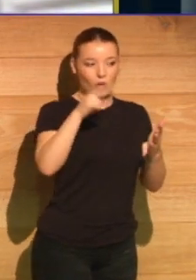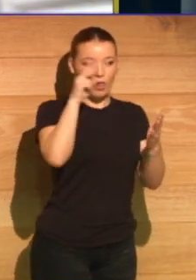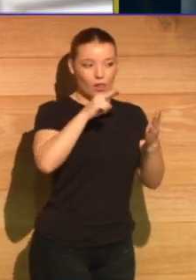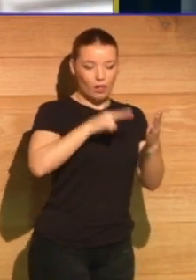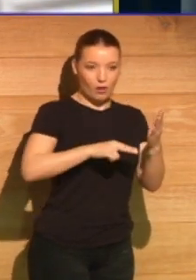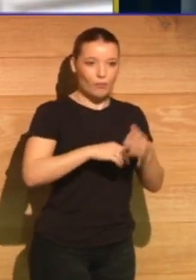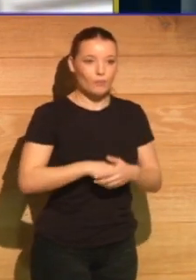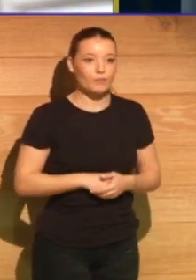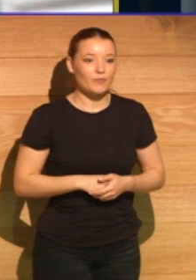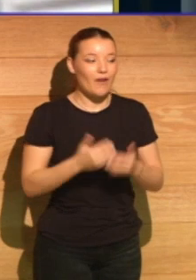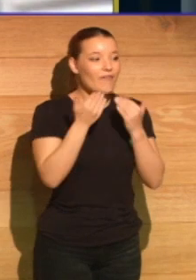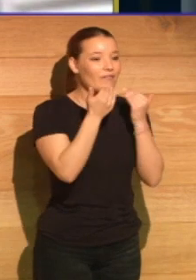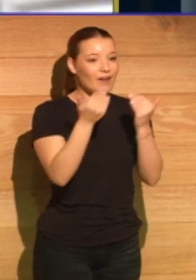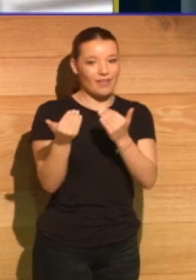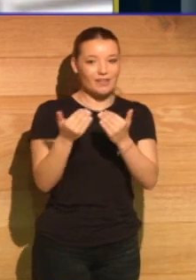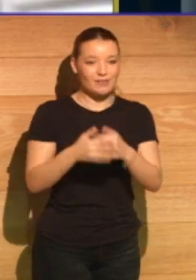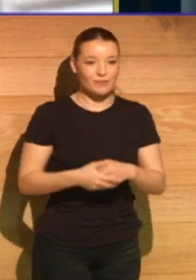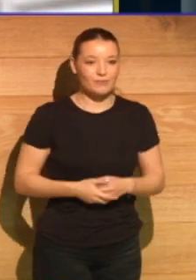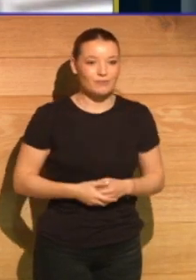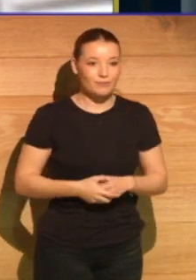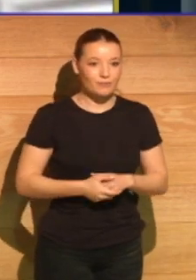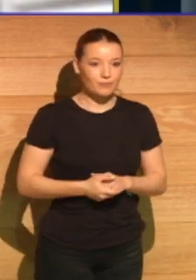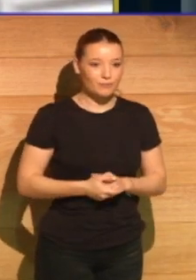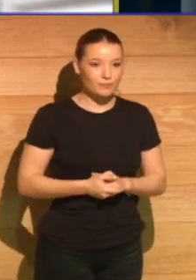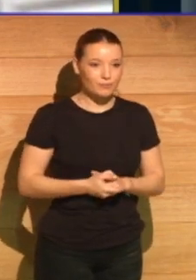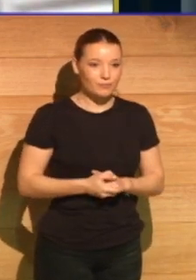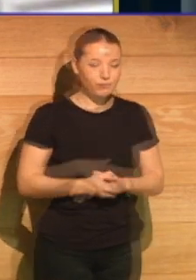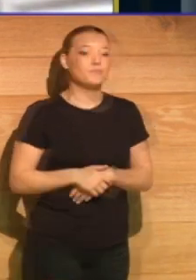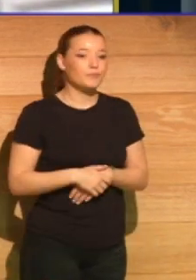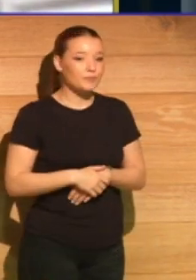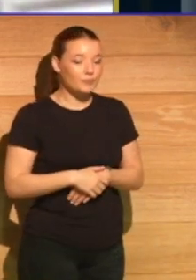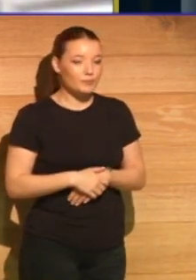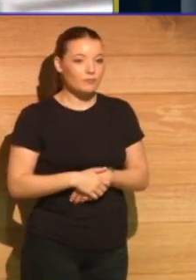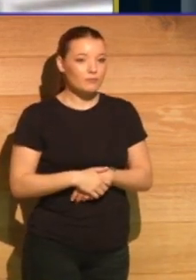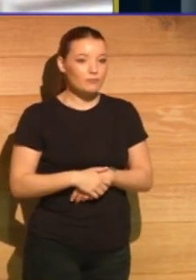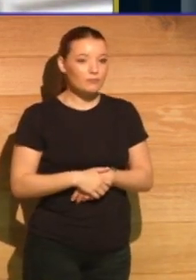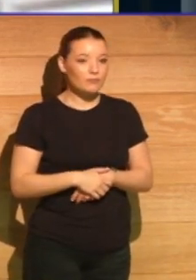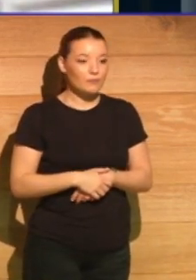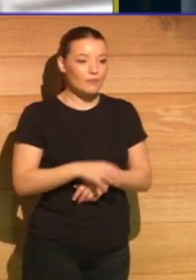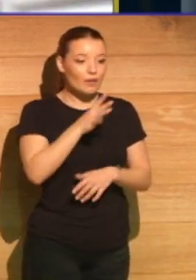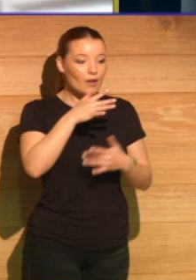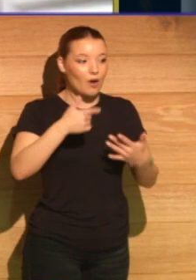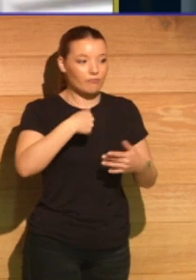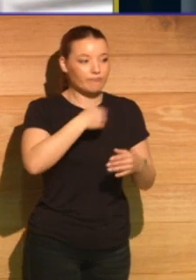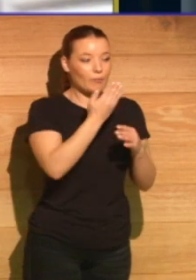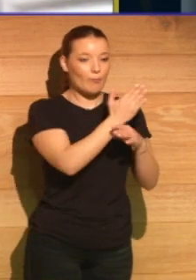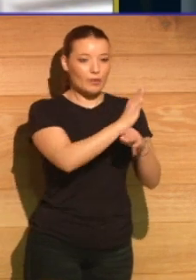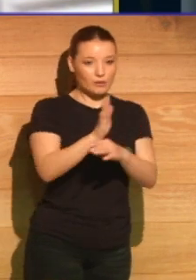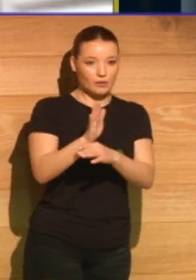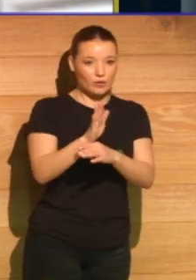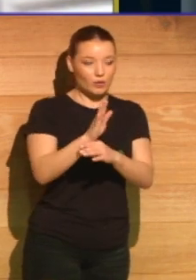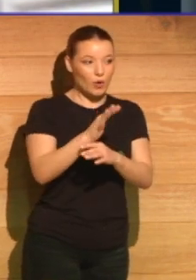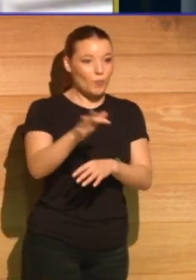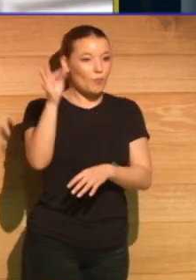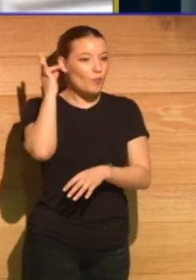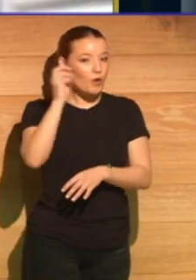leer. Muchísimas gracias, Laura. Muchísimas gracias, Nextdoor. Voy a presentarles a las mujeres